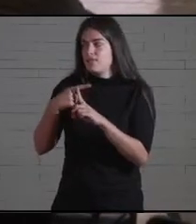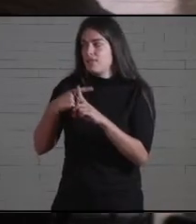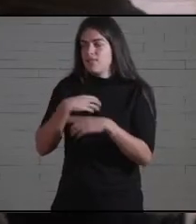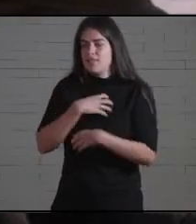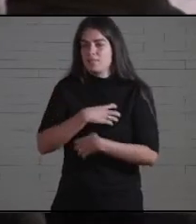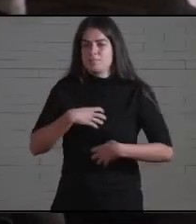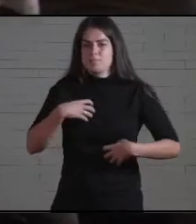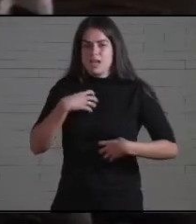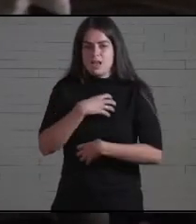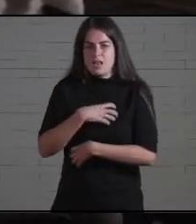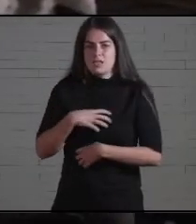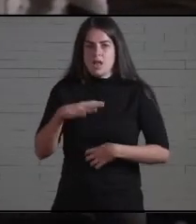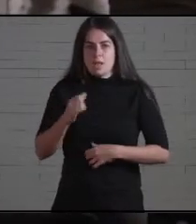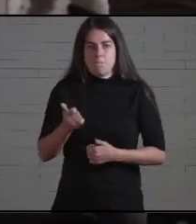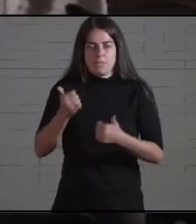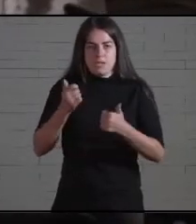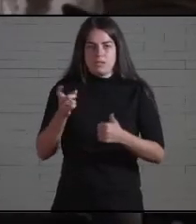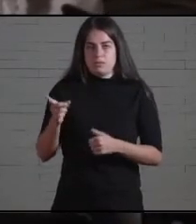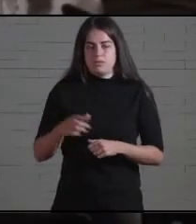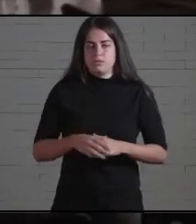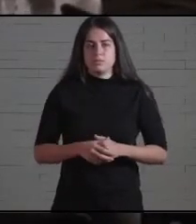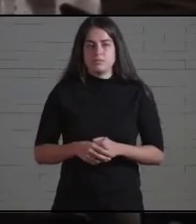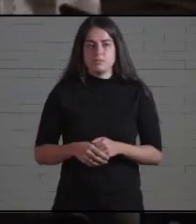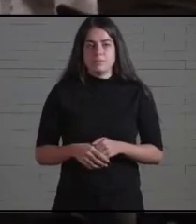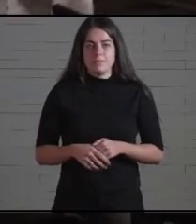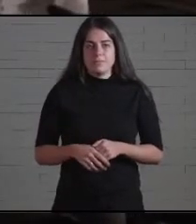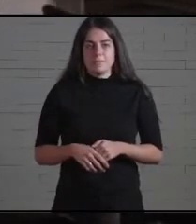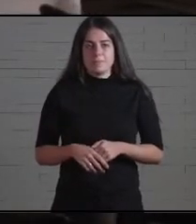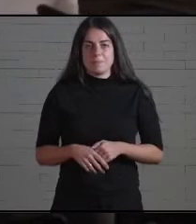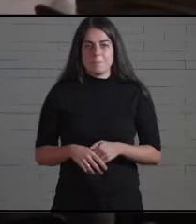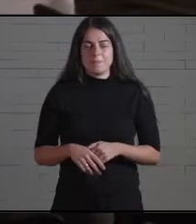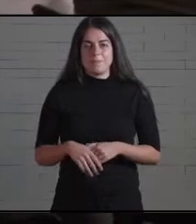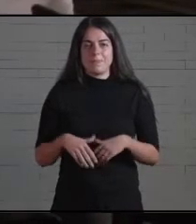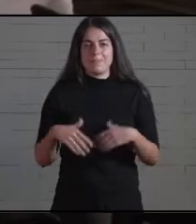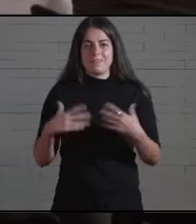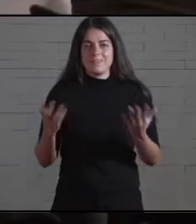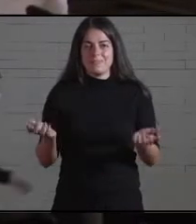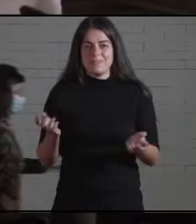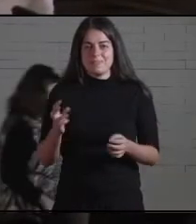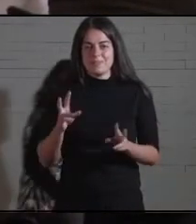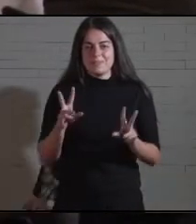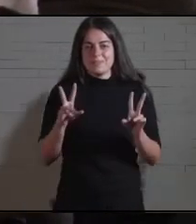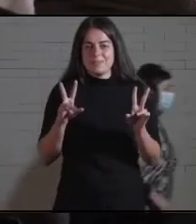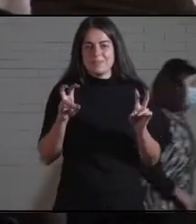malestar reportan. Bien, en cuanto